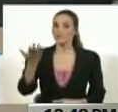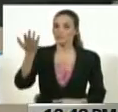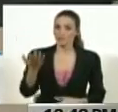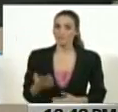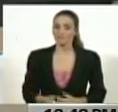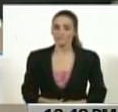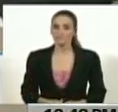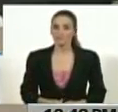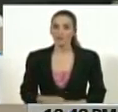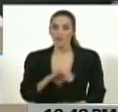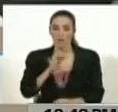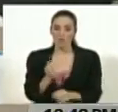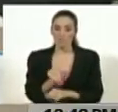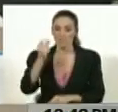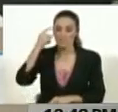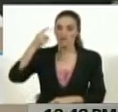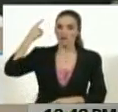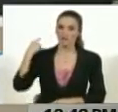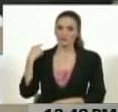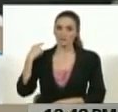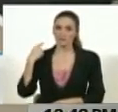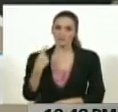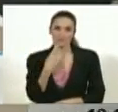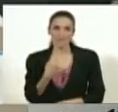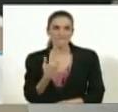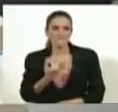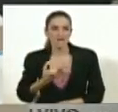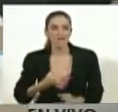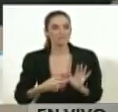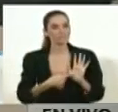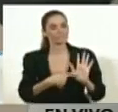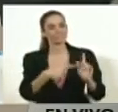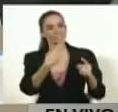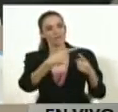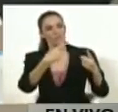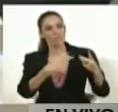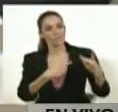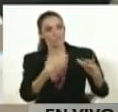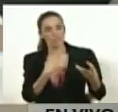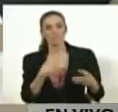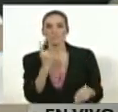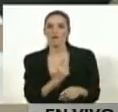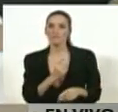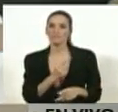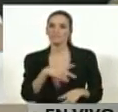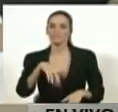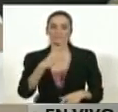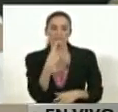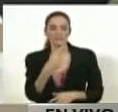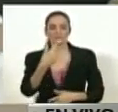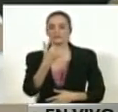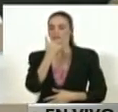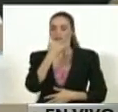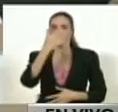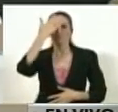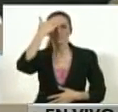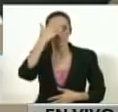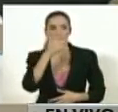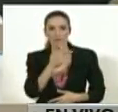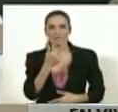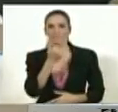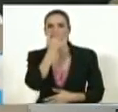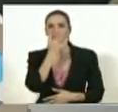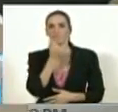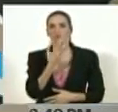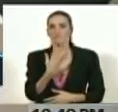que en la jornada de ayer se les dijera la verdad deben rectificar deben rectificar por el